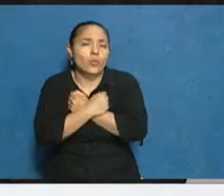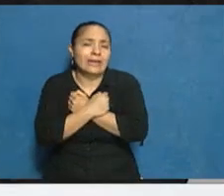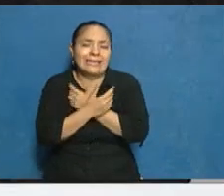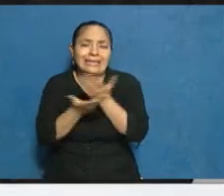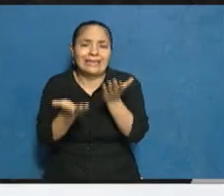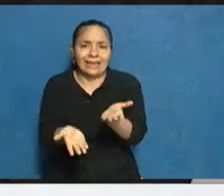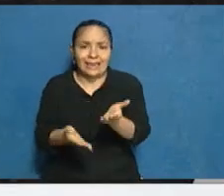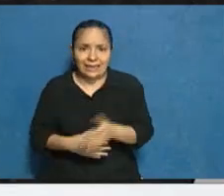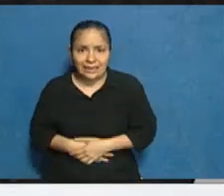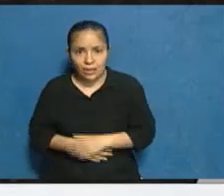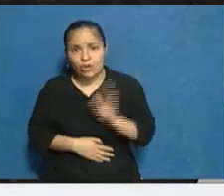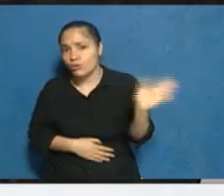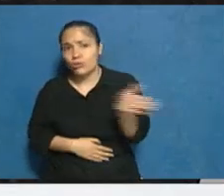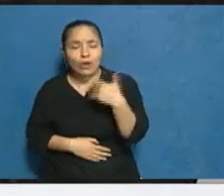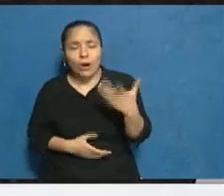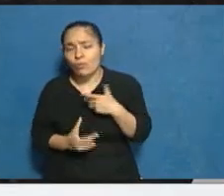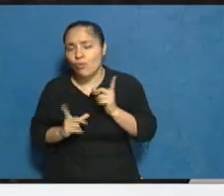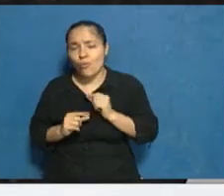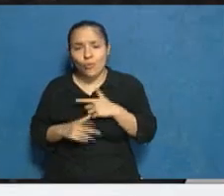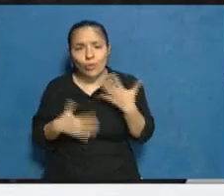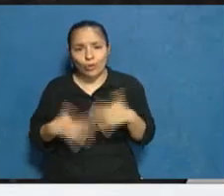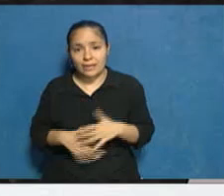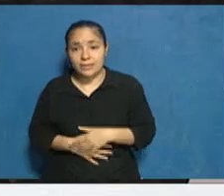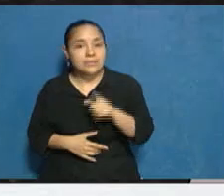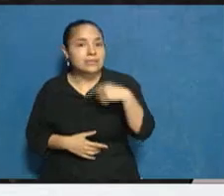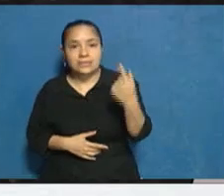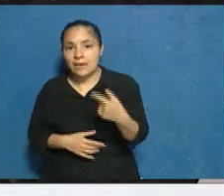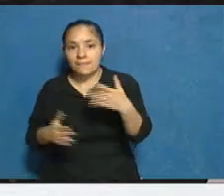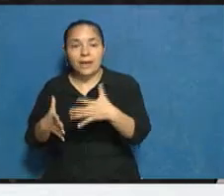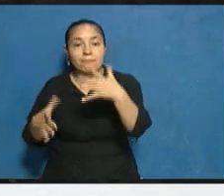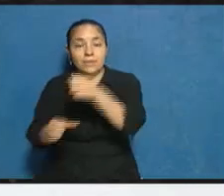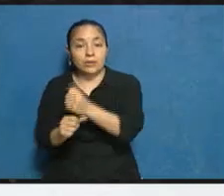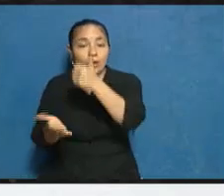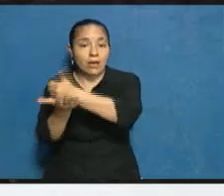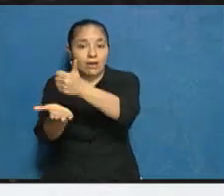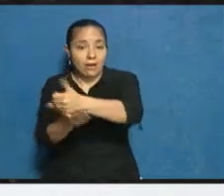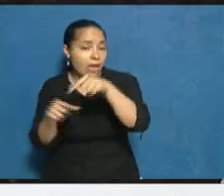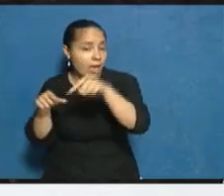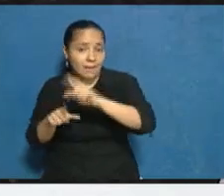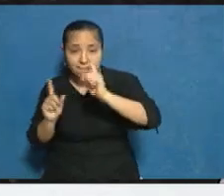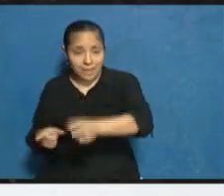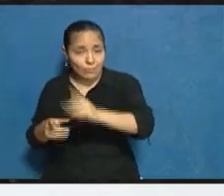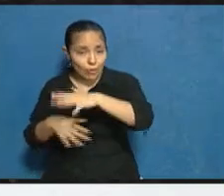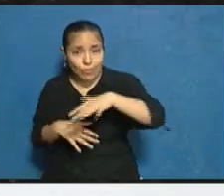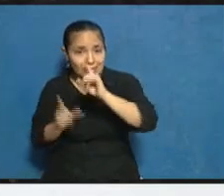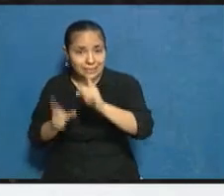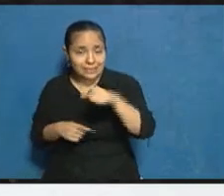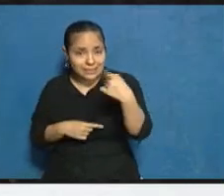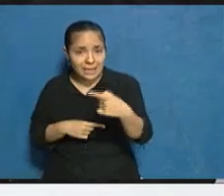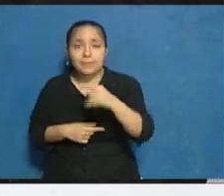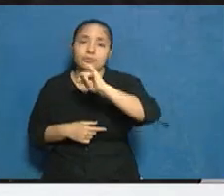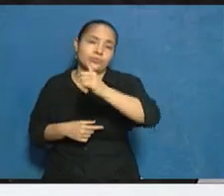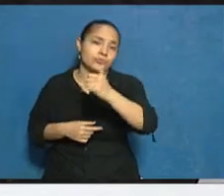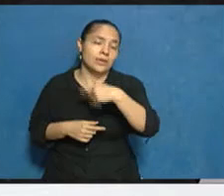querida y todos estamos muy dolidos. ¿Siempre se tomaban el colectivo ahí en la esquina? Siempre toman ahí el colectivo en la parada, realmente hay